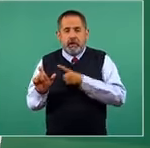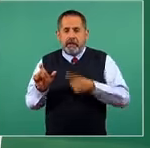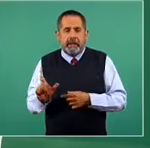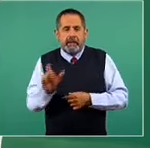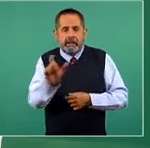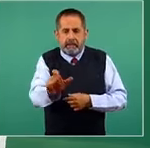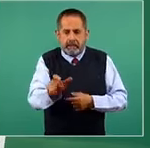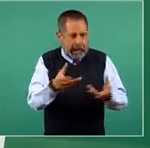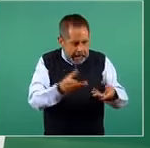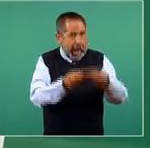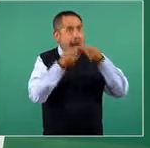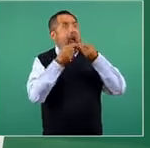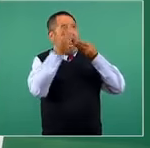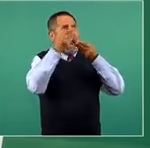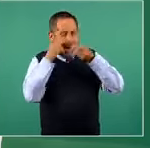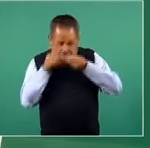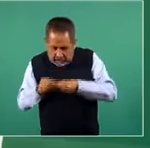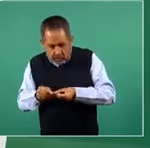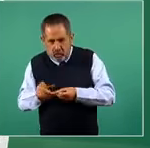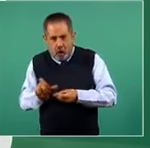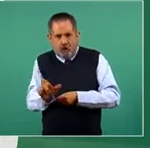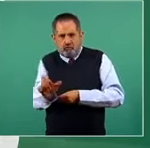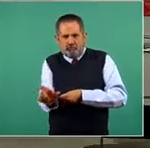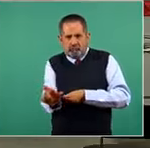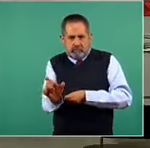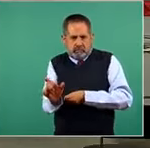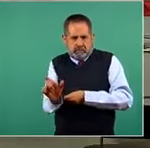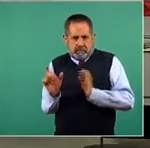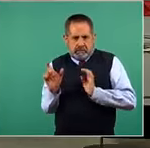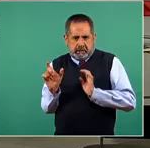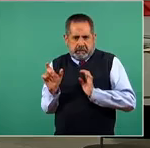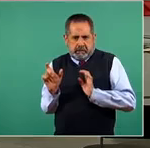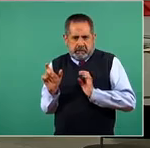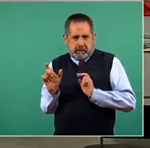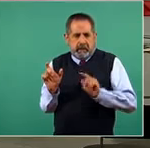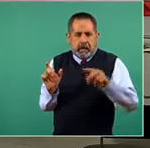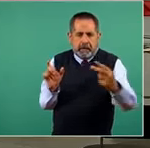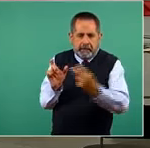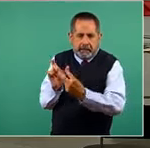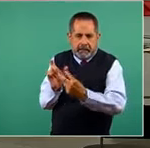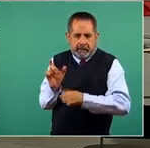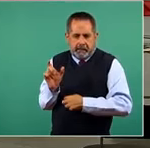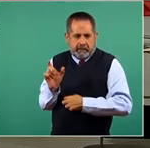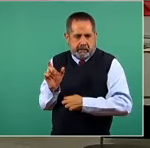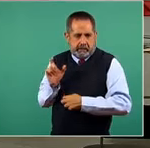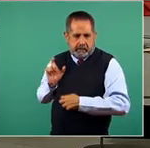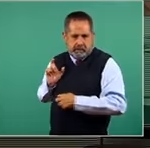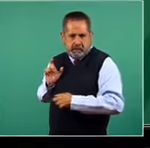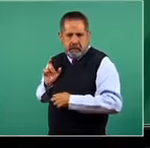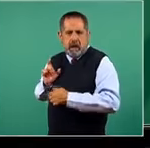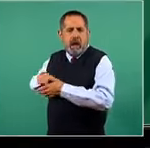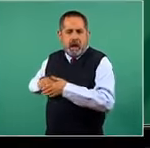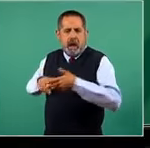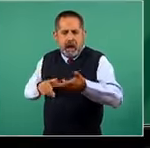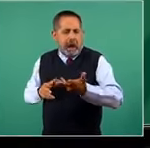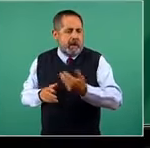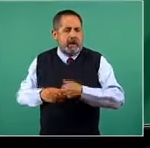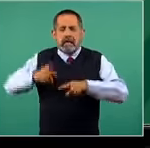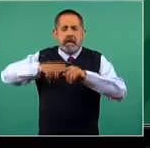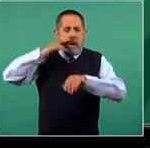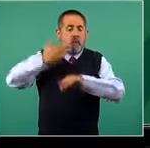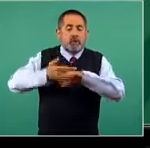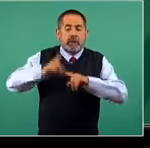las manos de alguien, sino que se ponía sobre la mesa o se mostraba, etcétera. ¿Quién era el responsable de hacer cumplir esto?